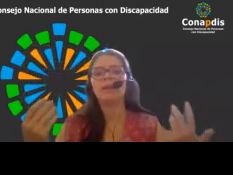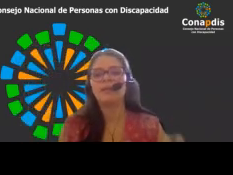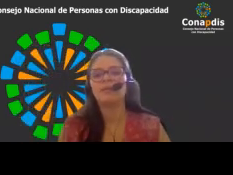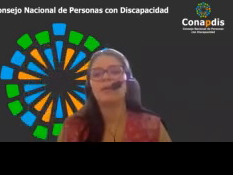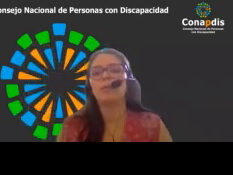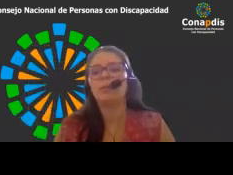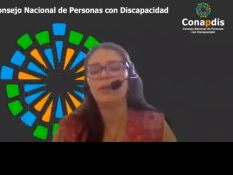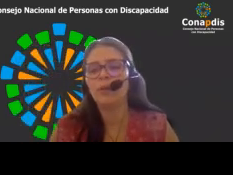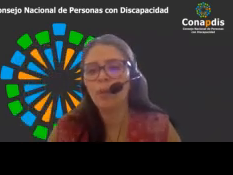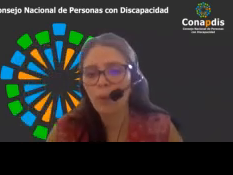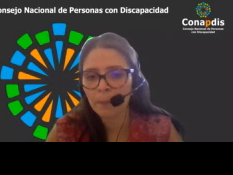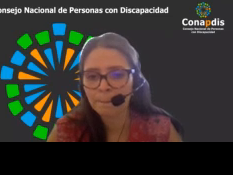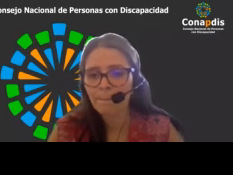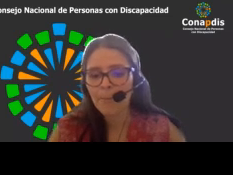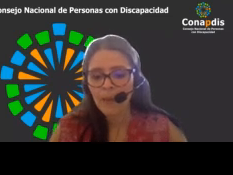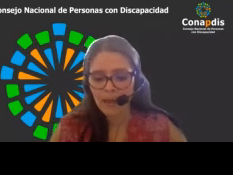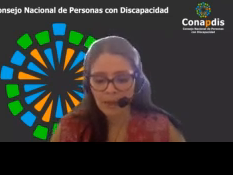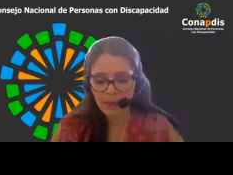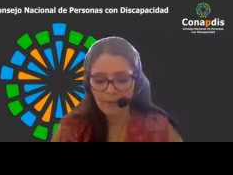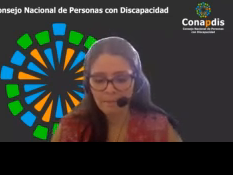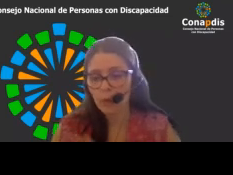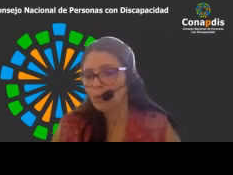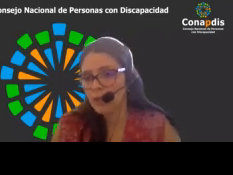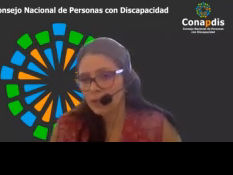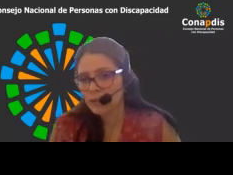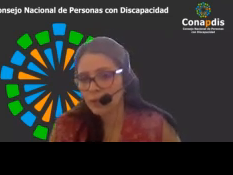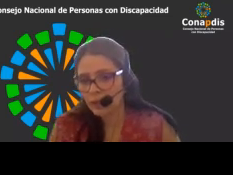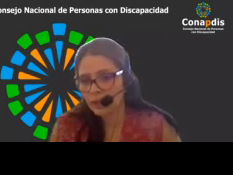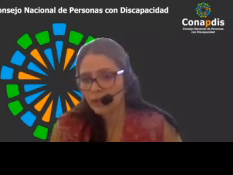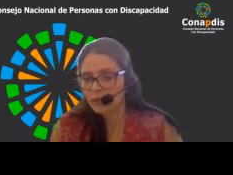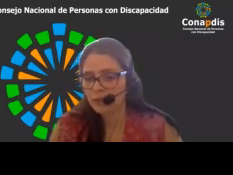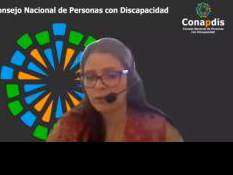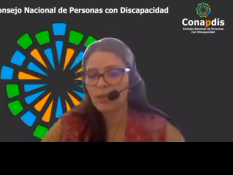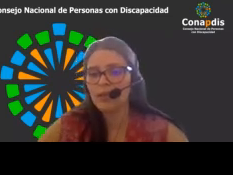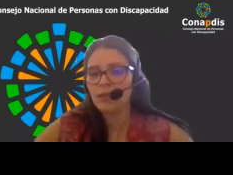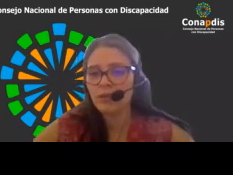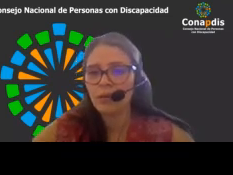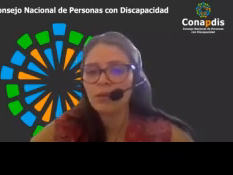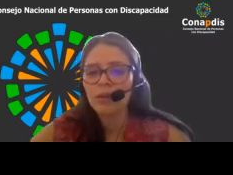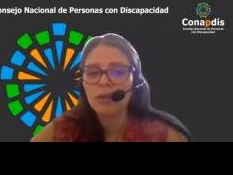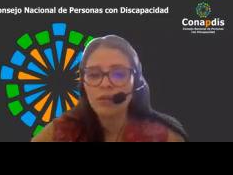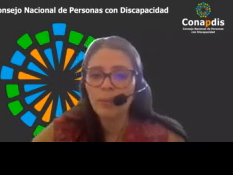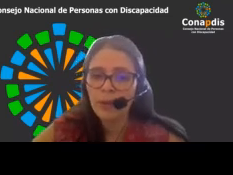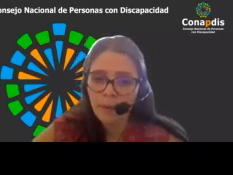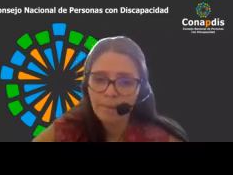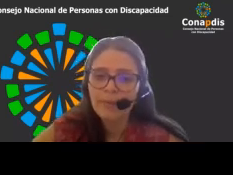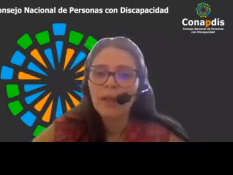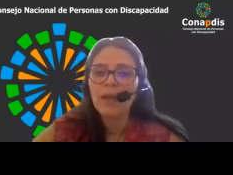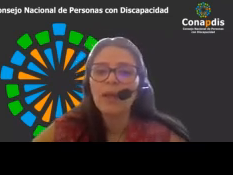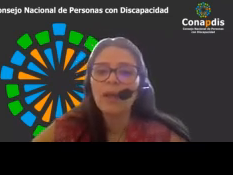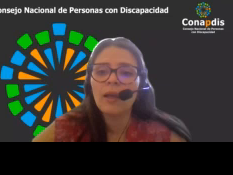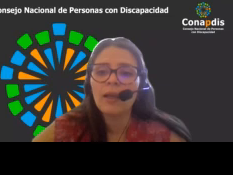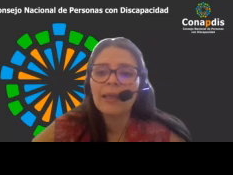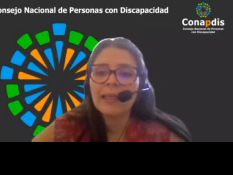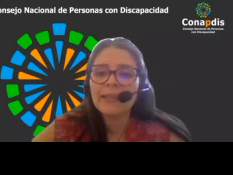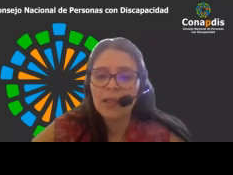y Por ende el país está cumpliendo con con la legislación superior